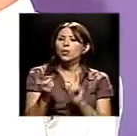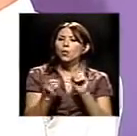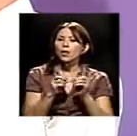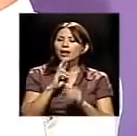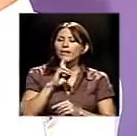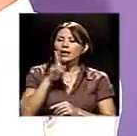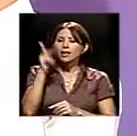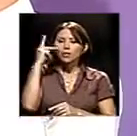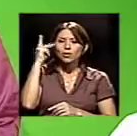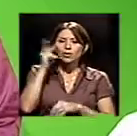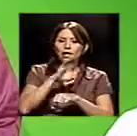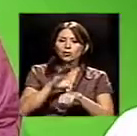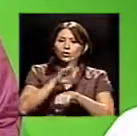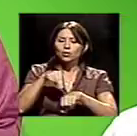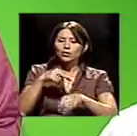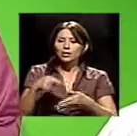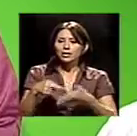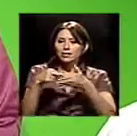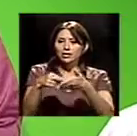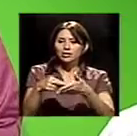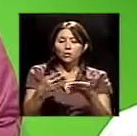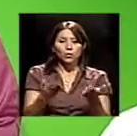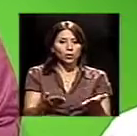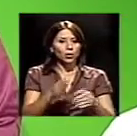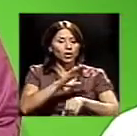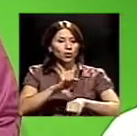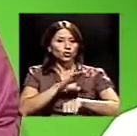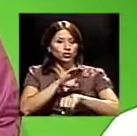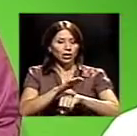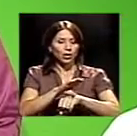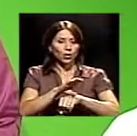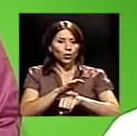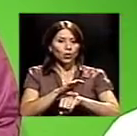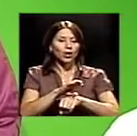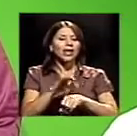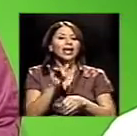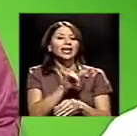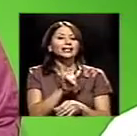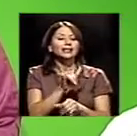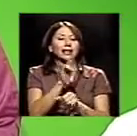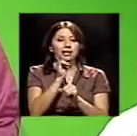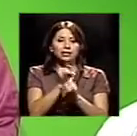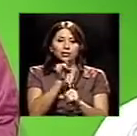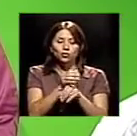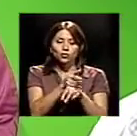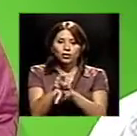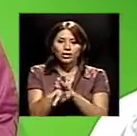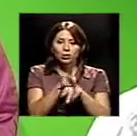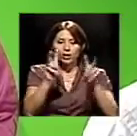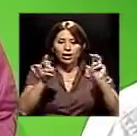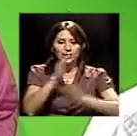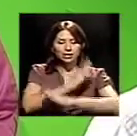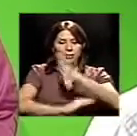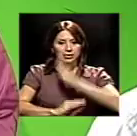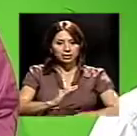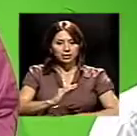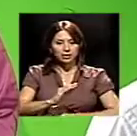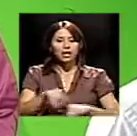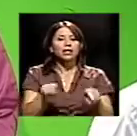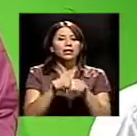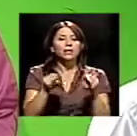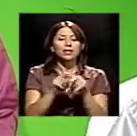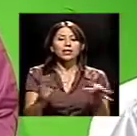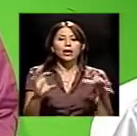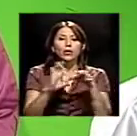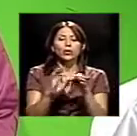Nacional de Rehabilitación? Bueno, el Consejo es la institución rectora en discapacidad, de eso no debe haber discusión, y es, de acuerdo a